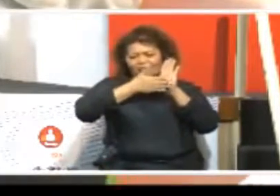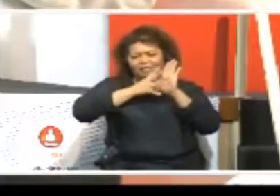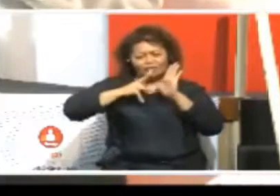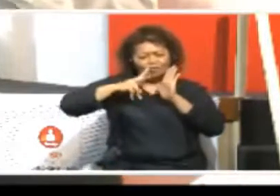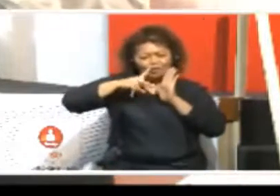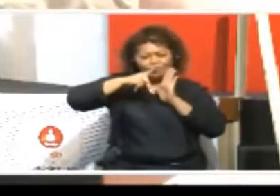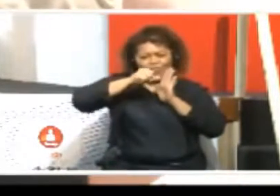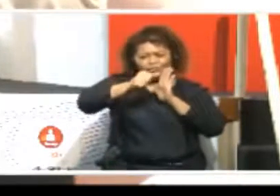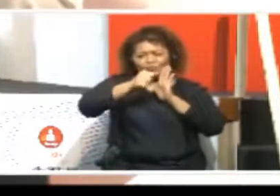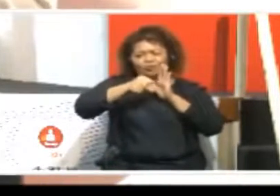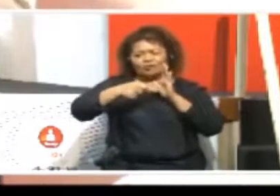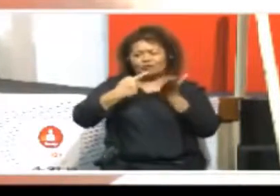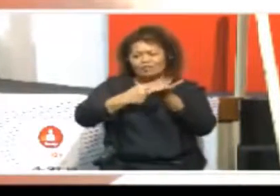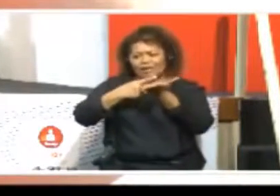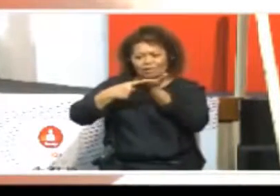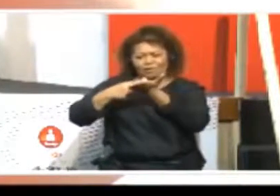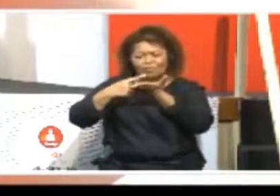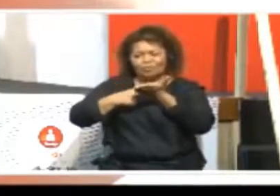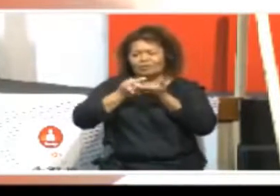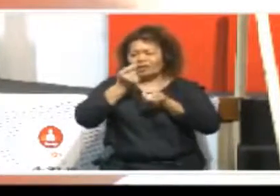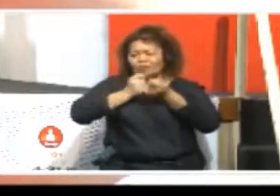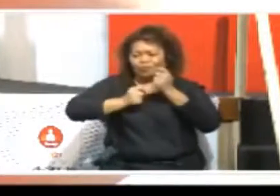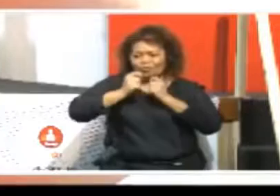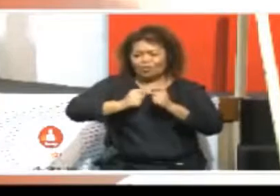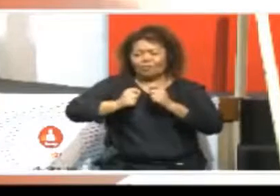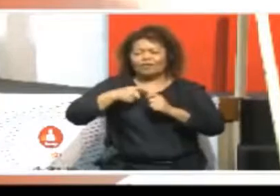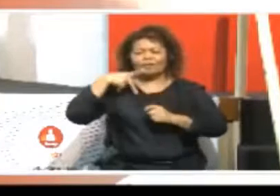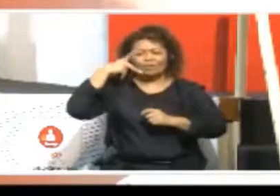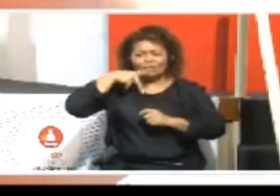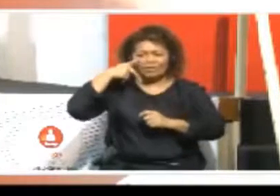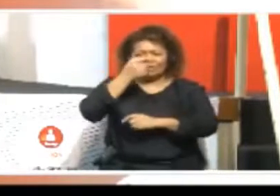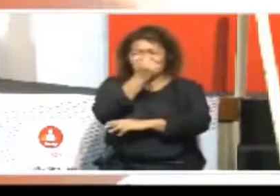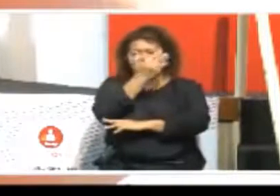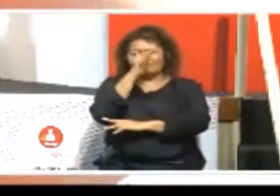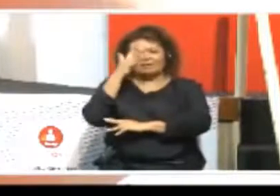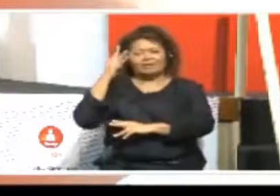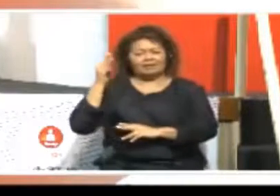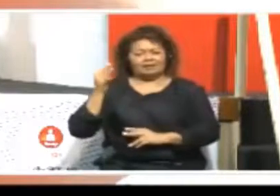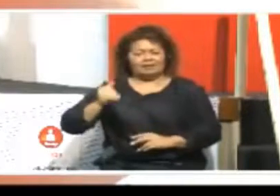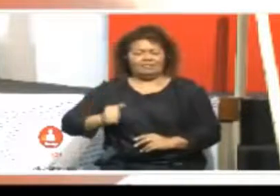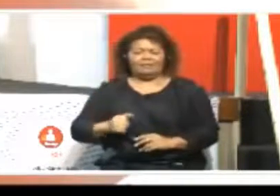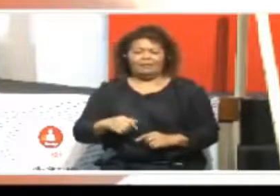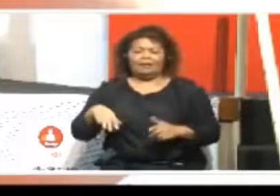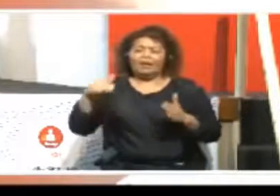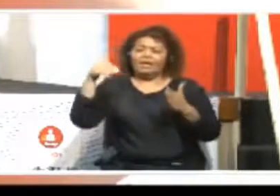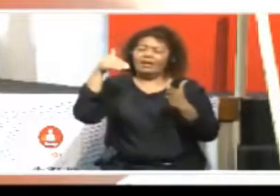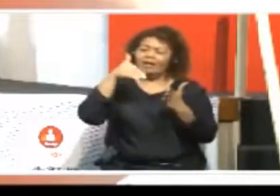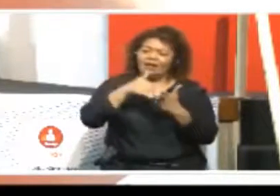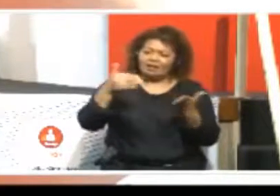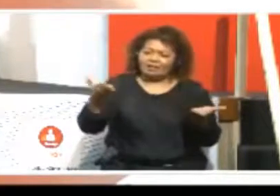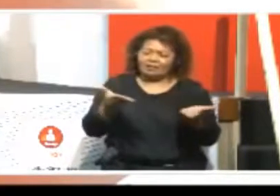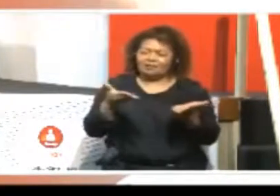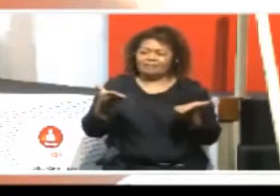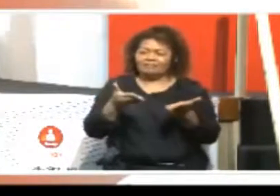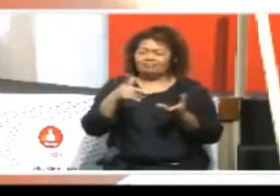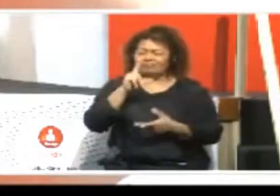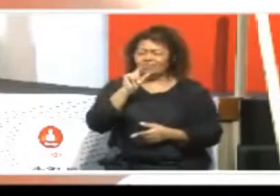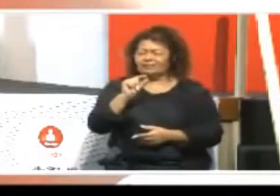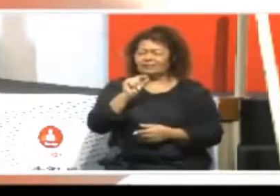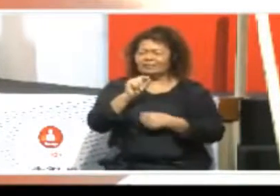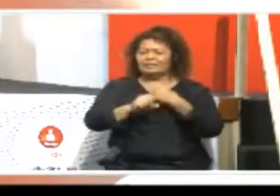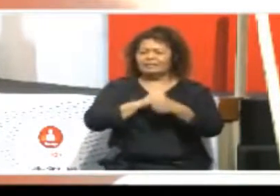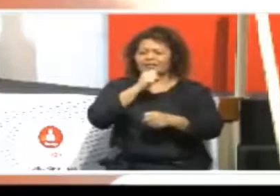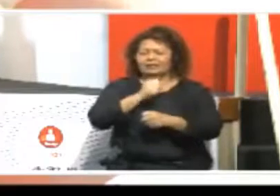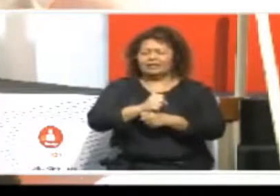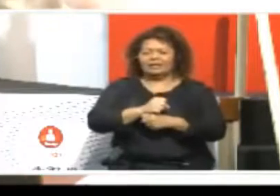los arreglos económicos y los arreglos ambientales que hasta hace muy poco se tenían desapercibidos. Pero en